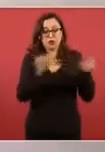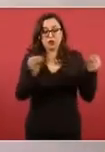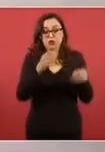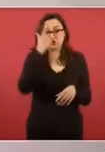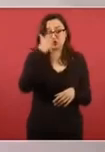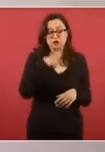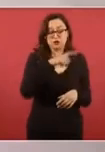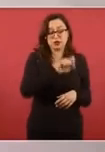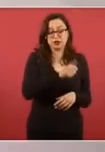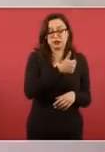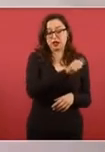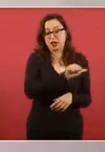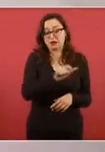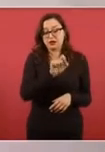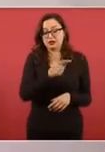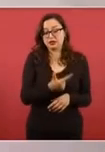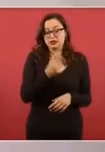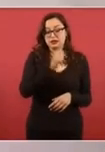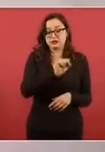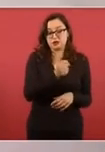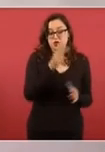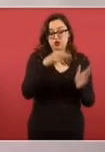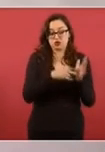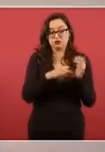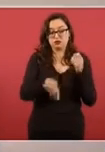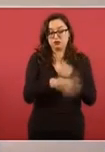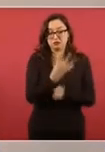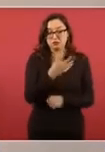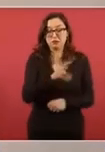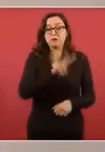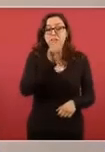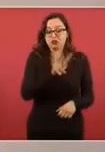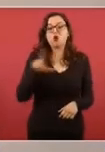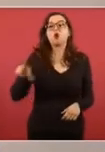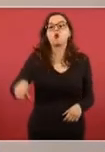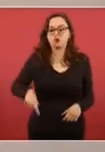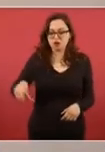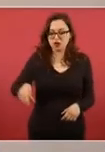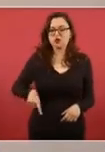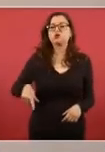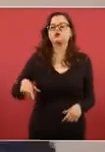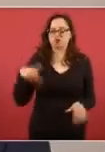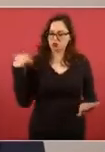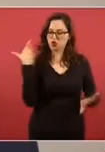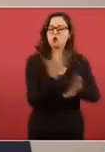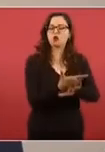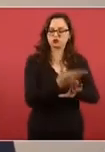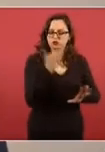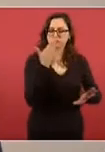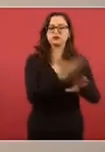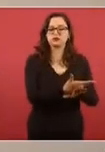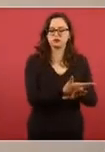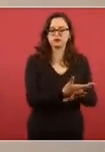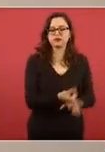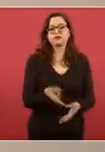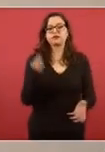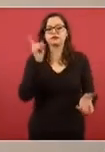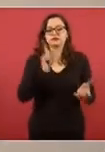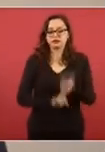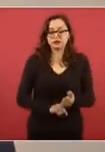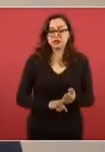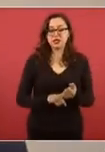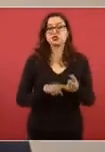Guerreros Unidos y agentes de diversas instituciones del Estado mexicano, que autoridades